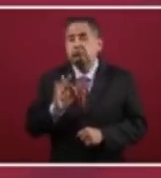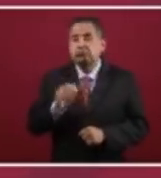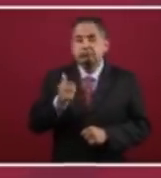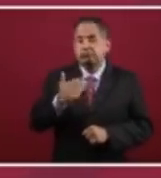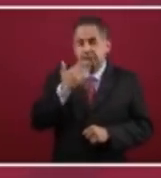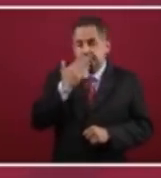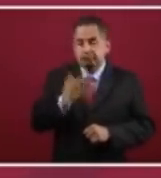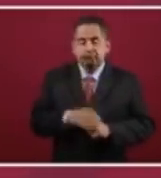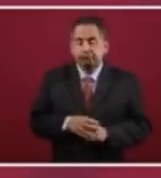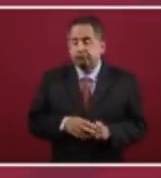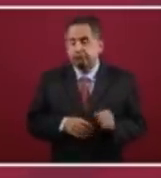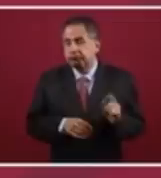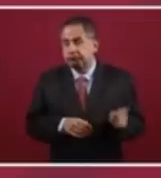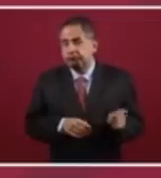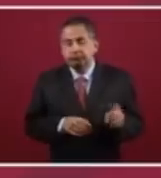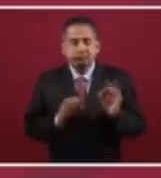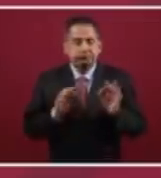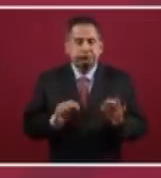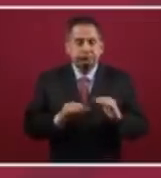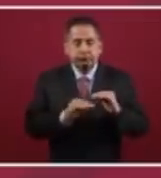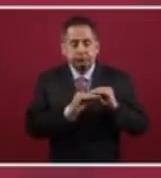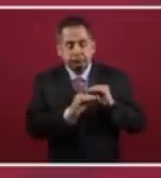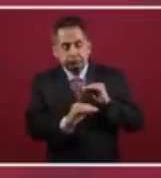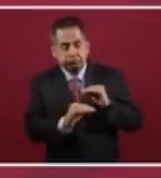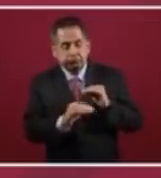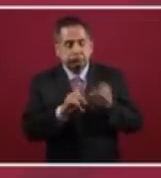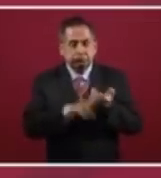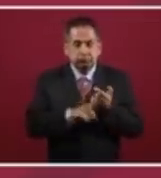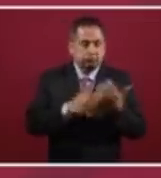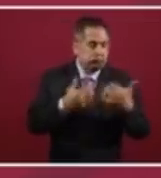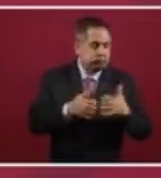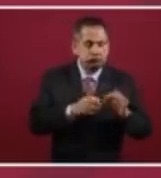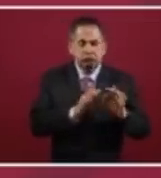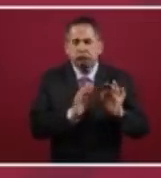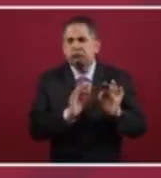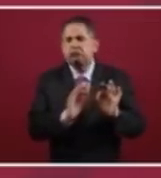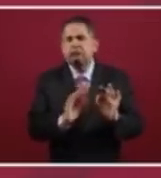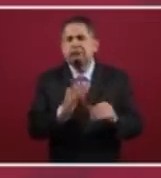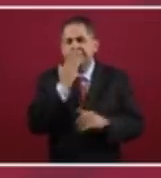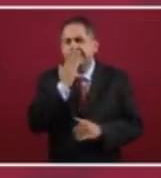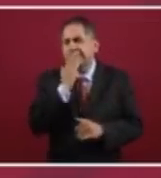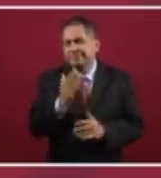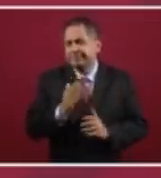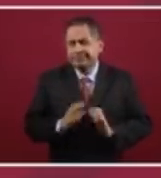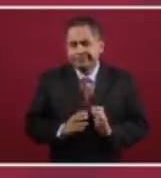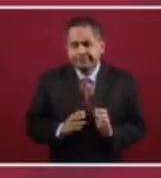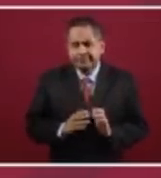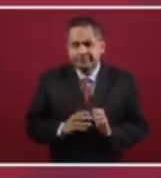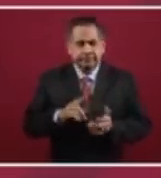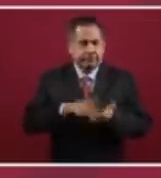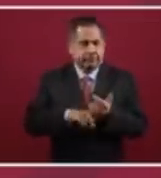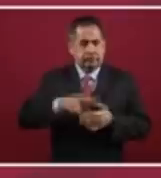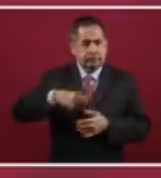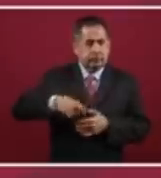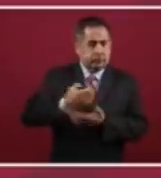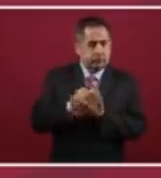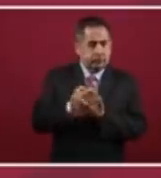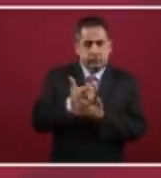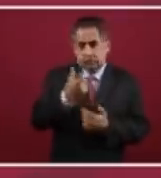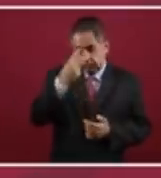habla de equilibrios macroeconómicos y que la economía de